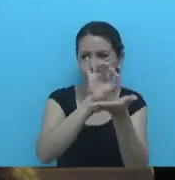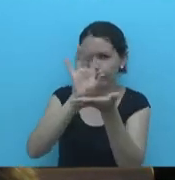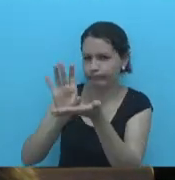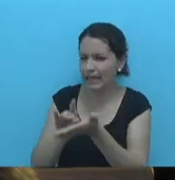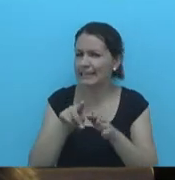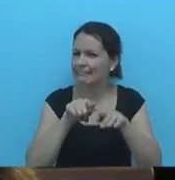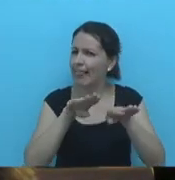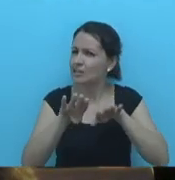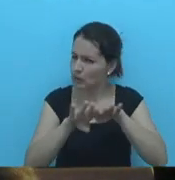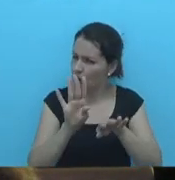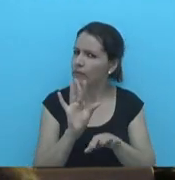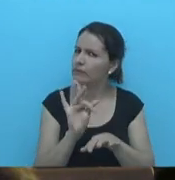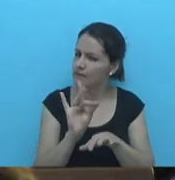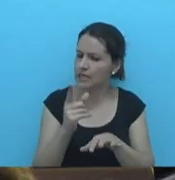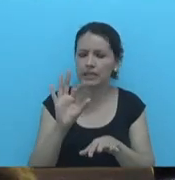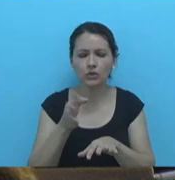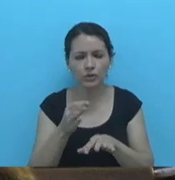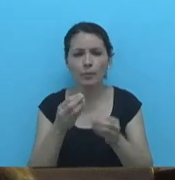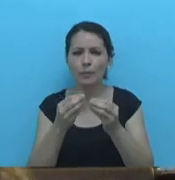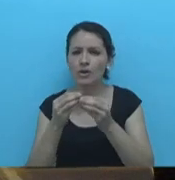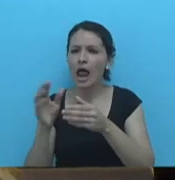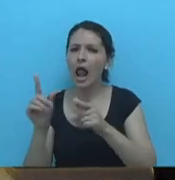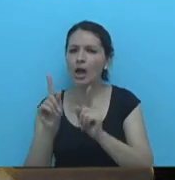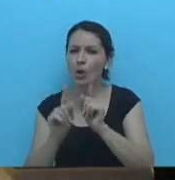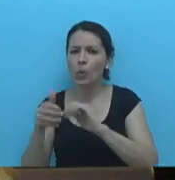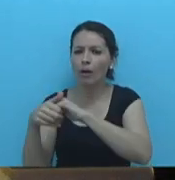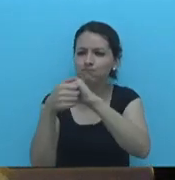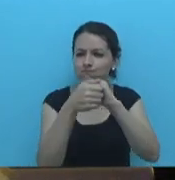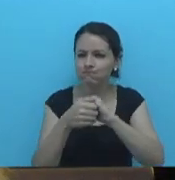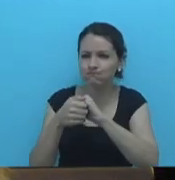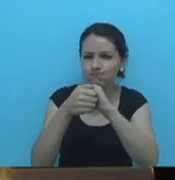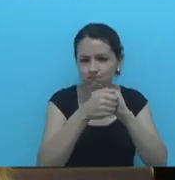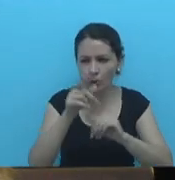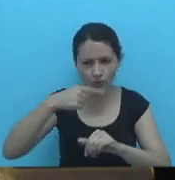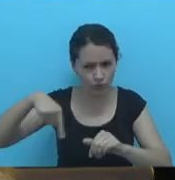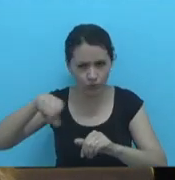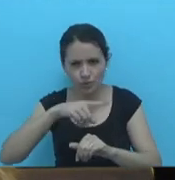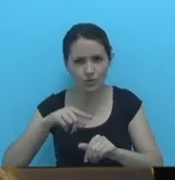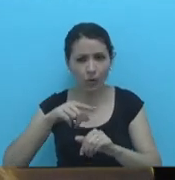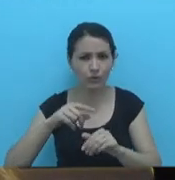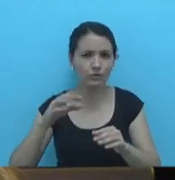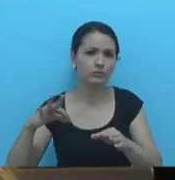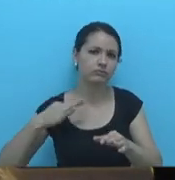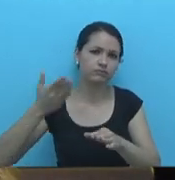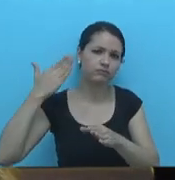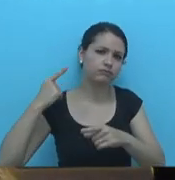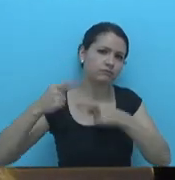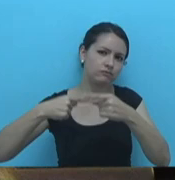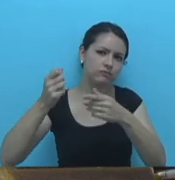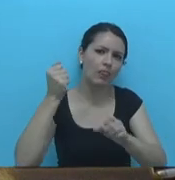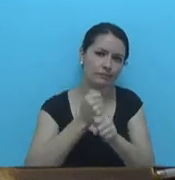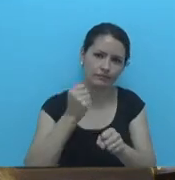nadie, teniendo en cuenta los vínculos personales que hemos generado a lo largo de muchos años de trabajo, le dice la